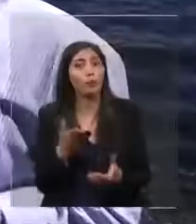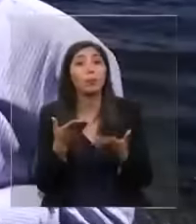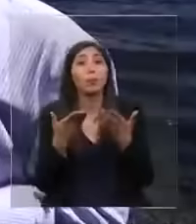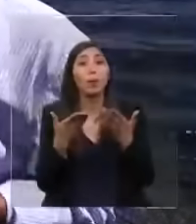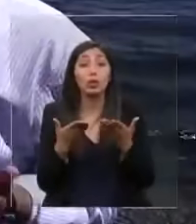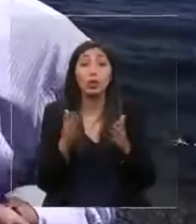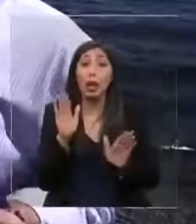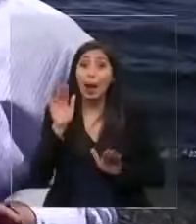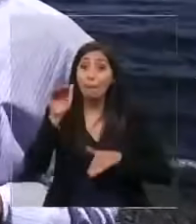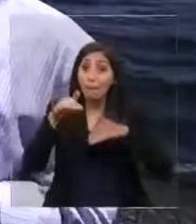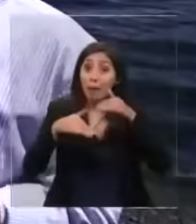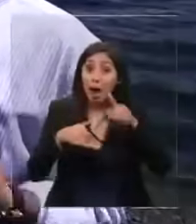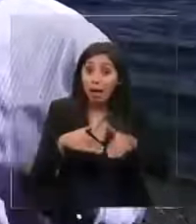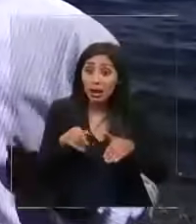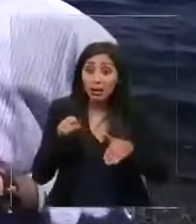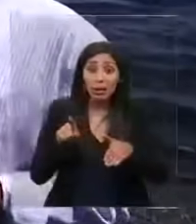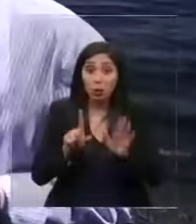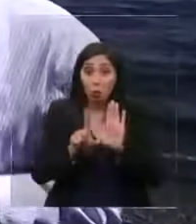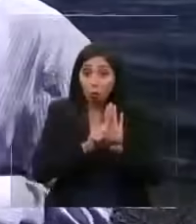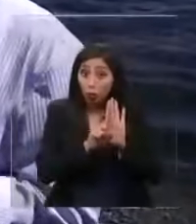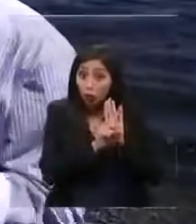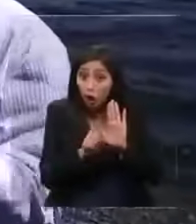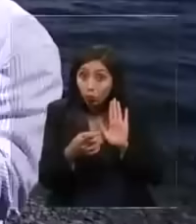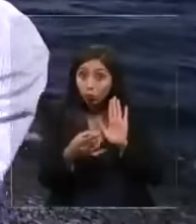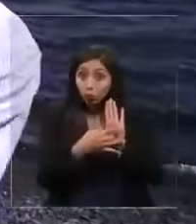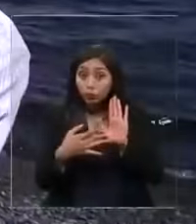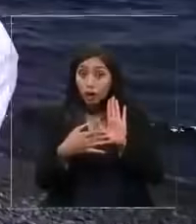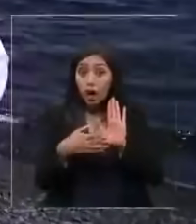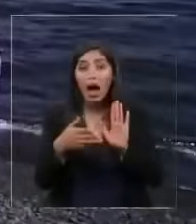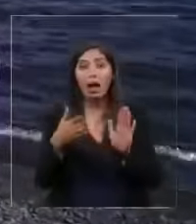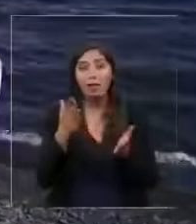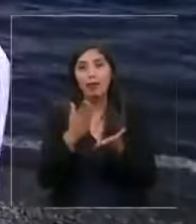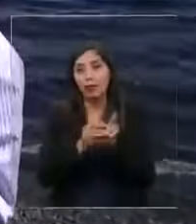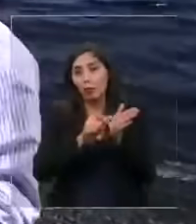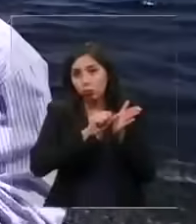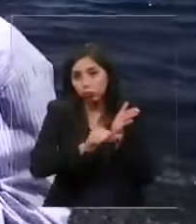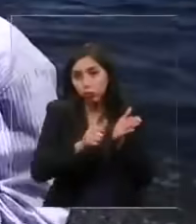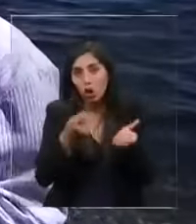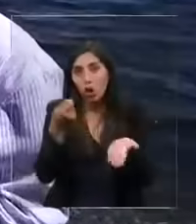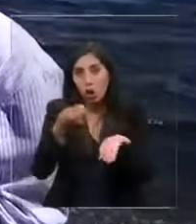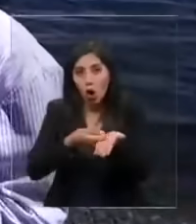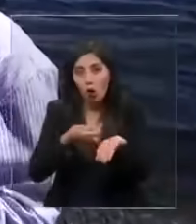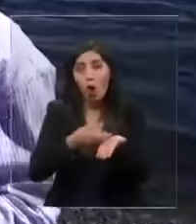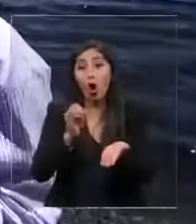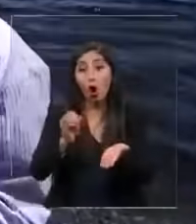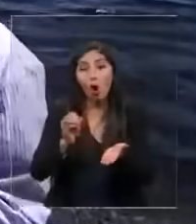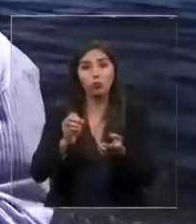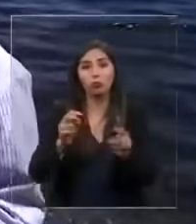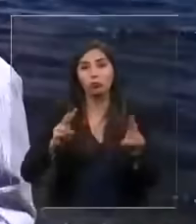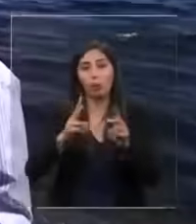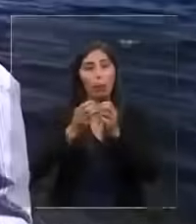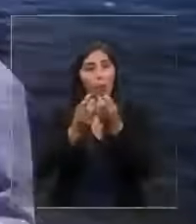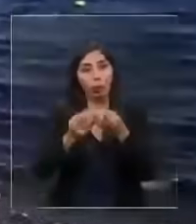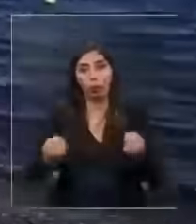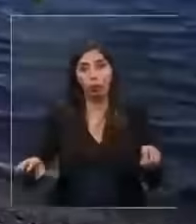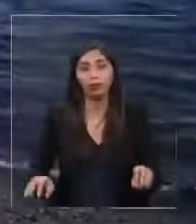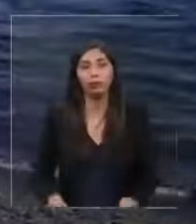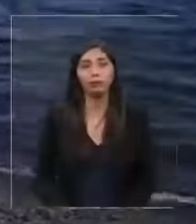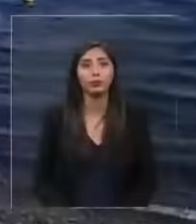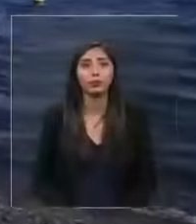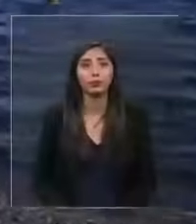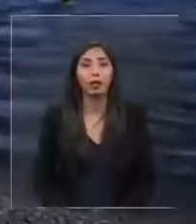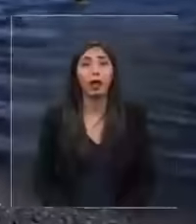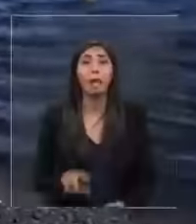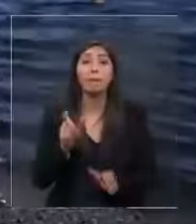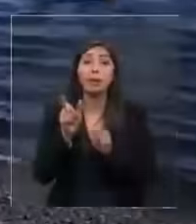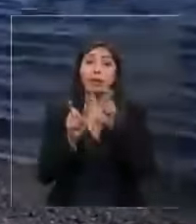si es playa y no tiene concesión marítima, ahí la Armada tendrá que decidir si les cobra por la concesión marítima o lo ordena demoler o destruir estas construcciones. La gente